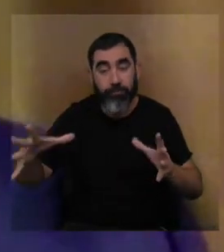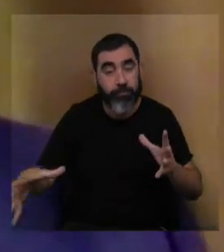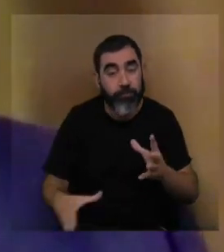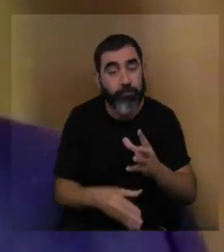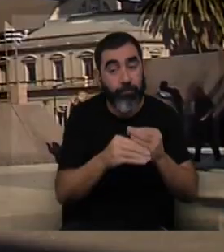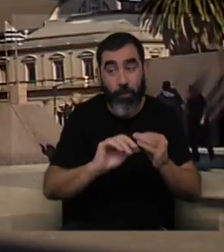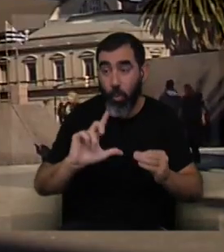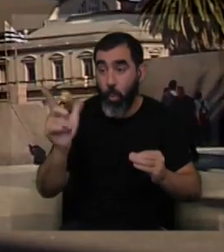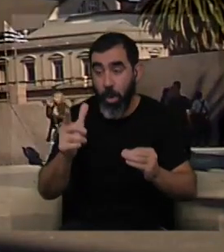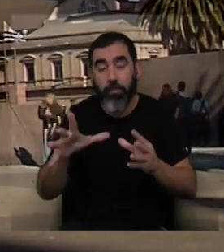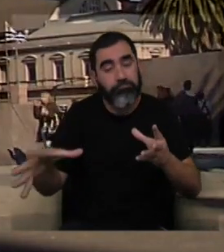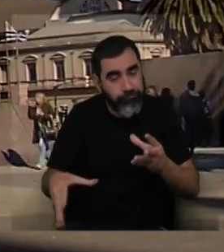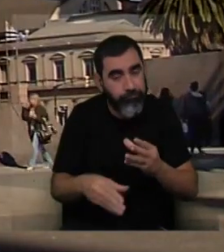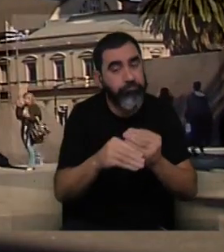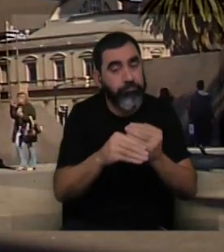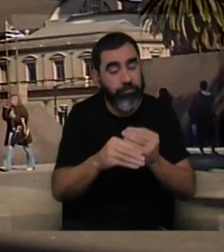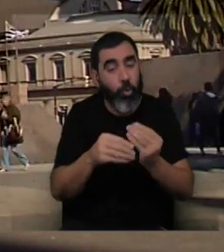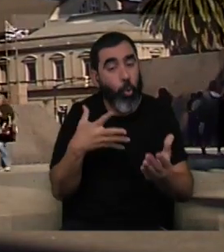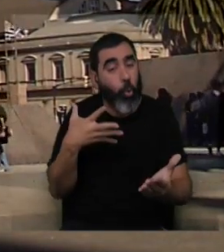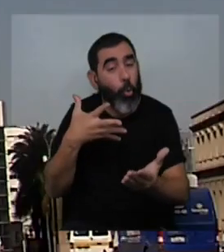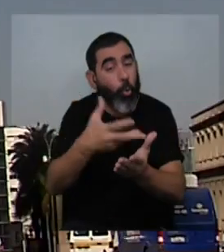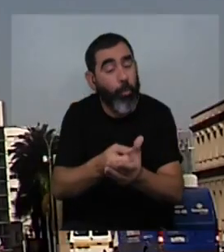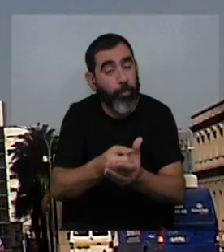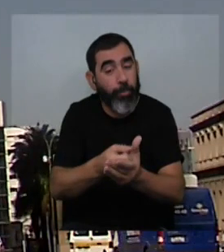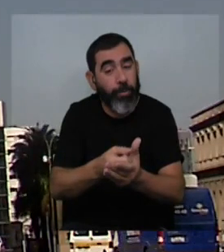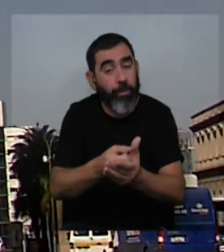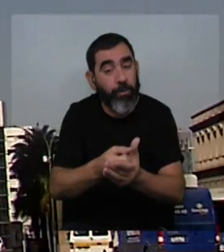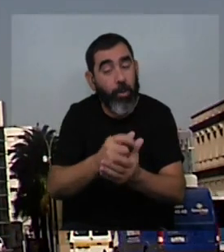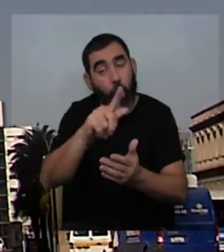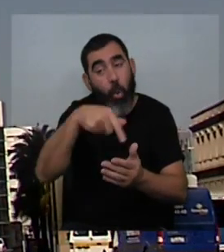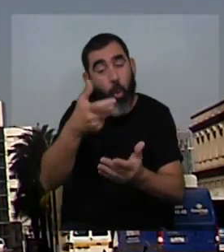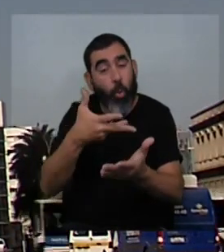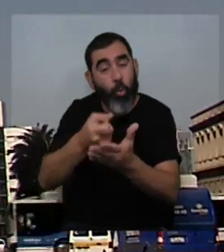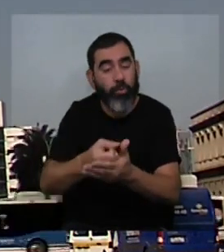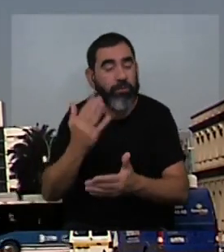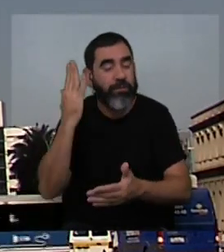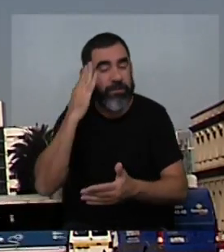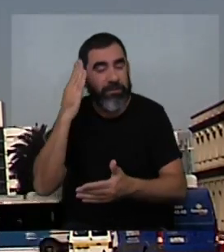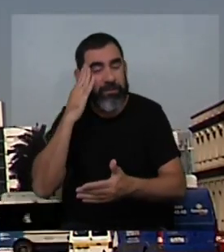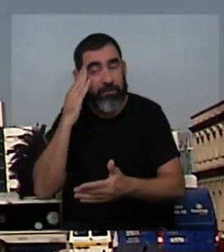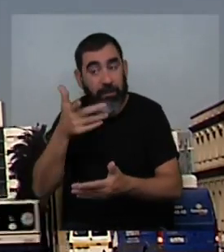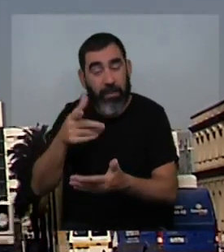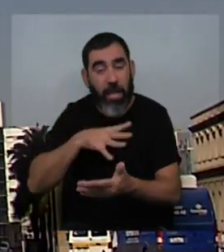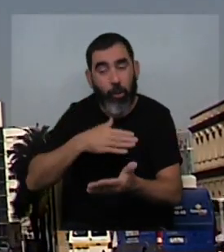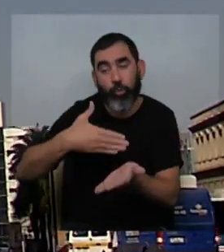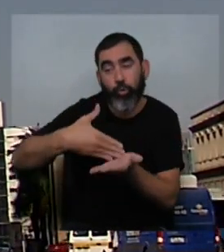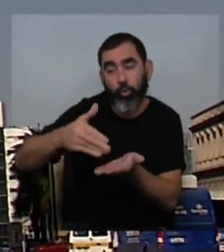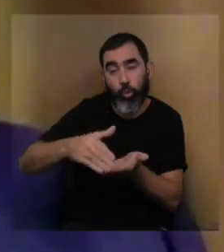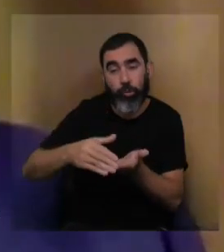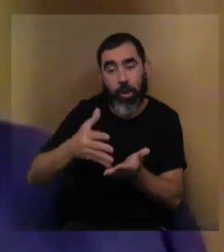complementarlo cuando no lo tienen, comprando en un mercado spot, y todos sabemos que donde hay